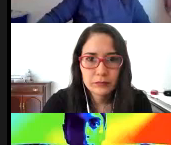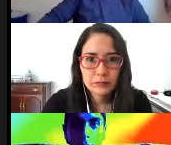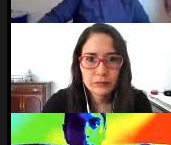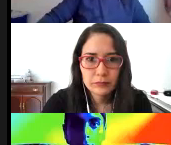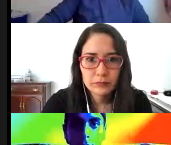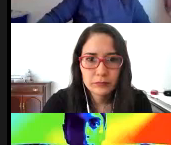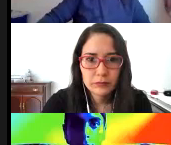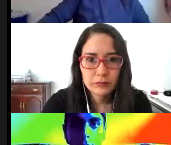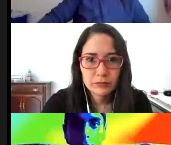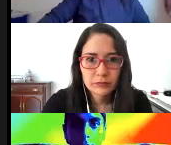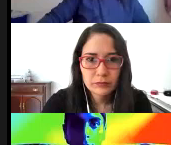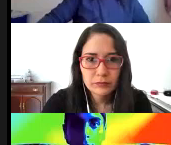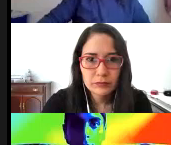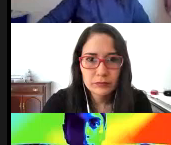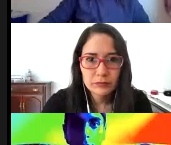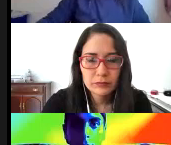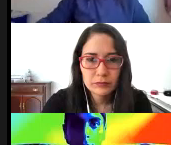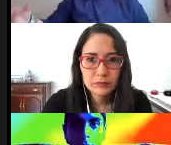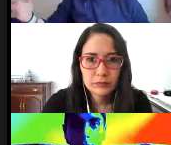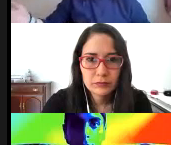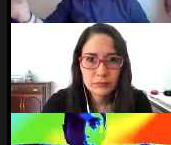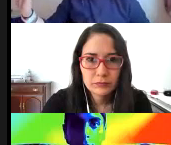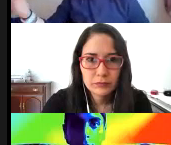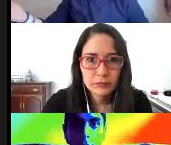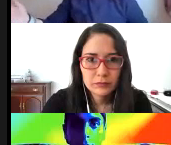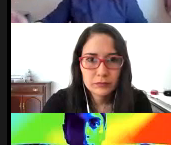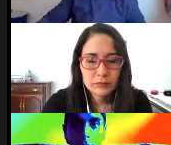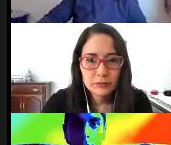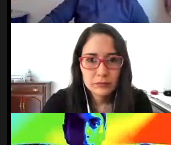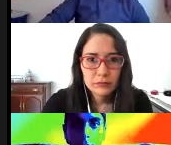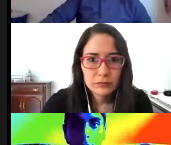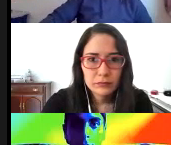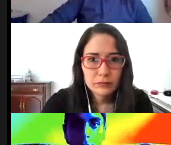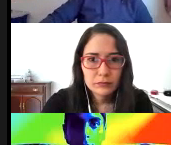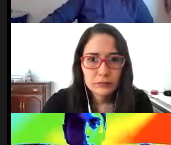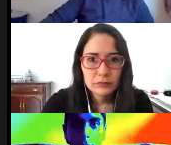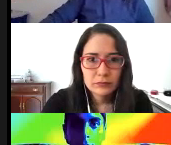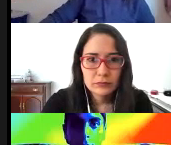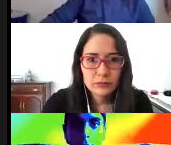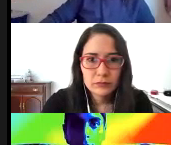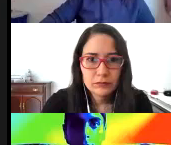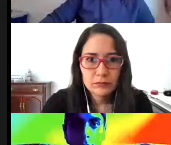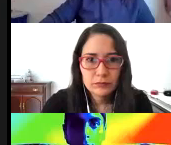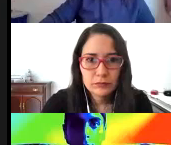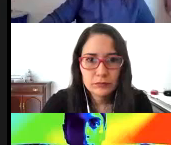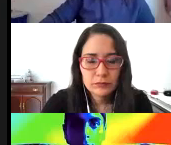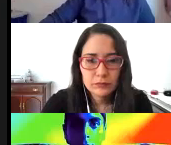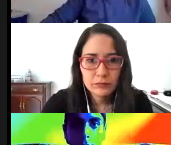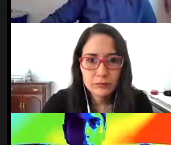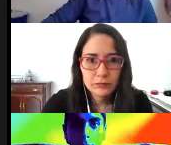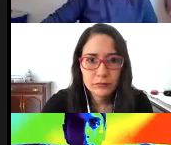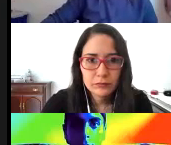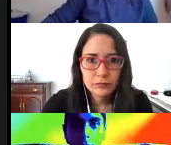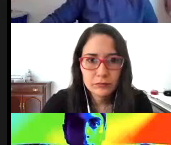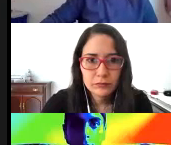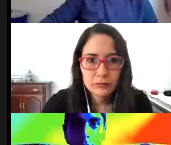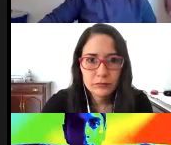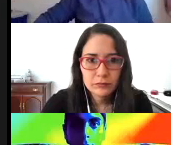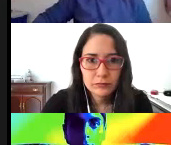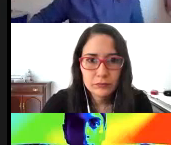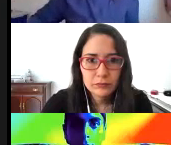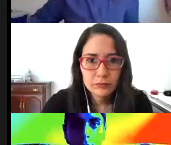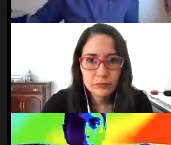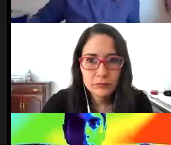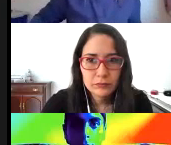tenemos el lago Petén-Itzá, el lago agrícola ganadero, en donde acá tenemos una pequeña ciudad. Bueno,